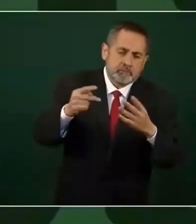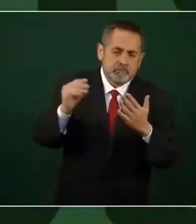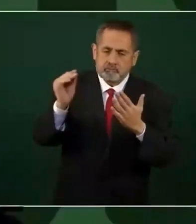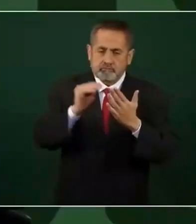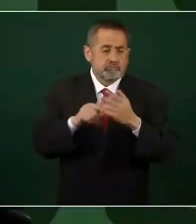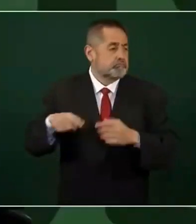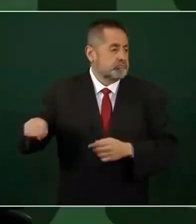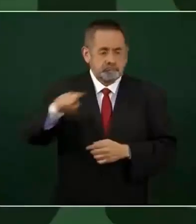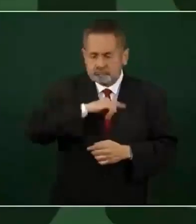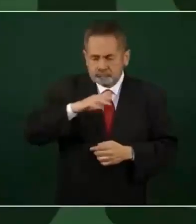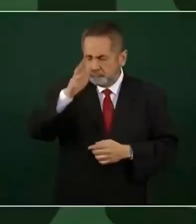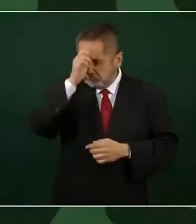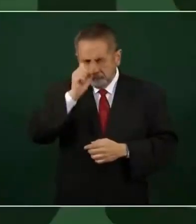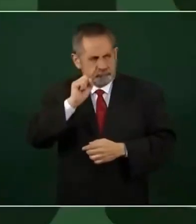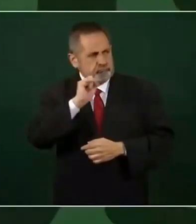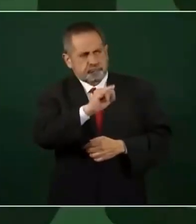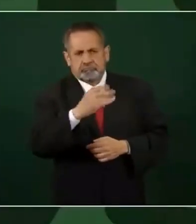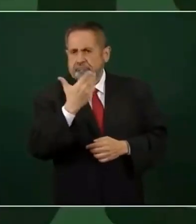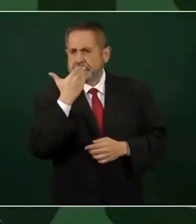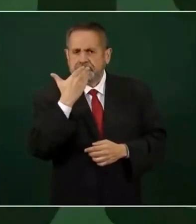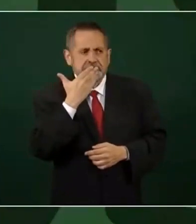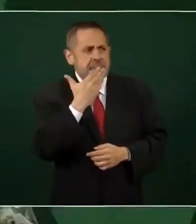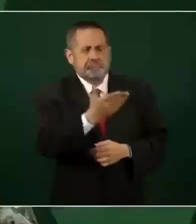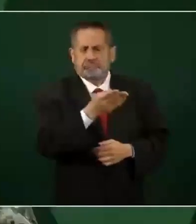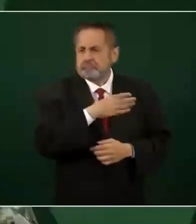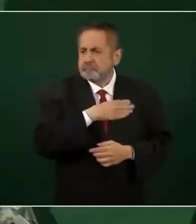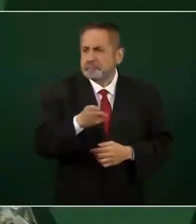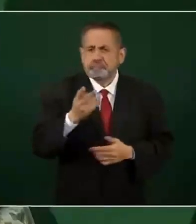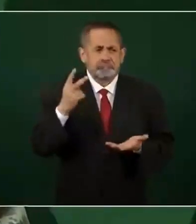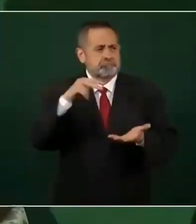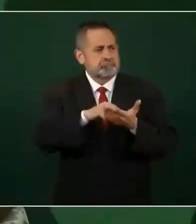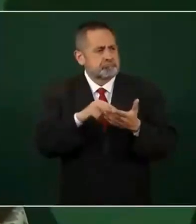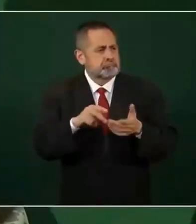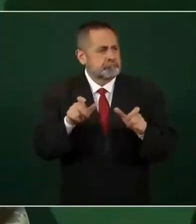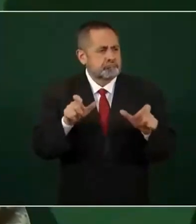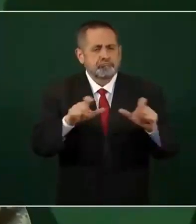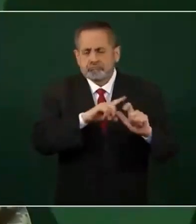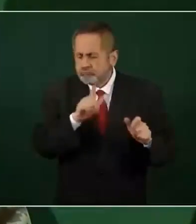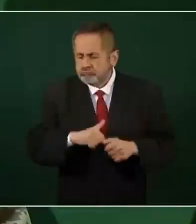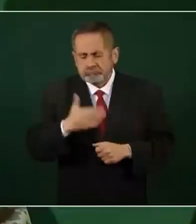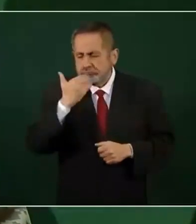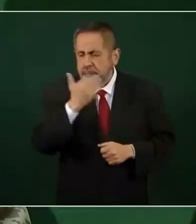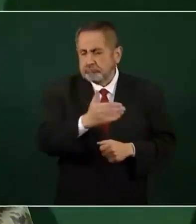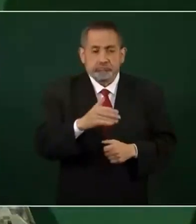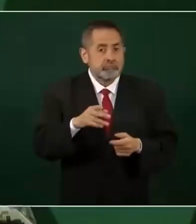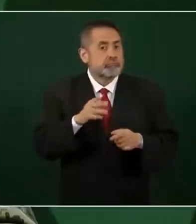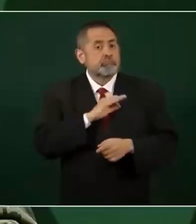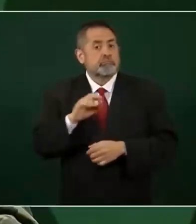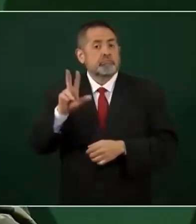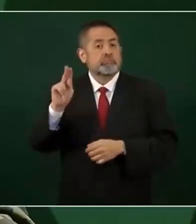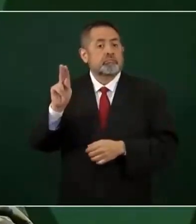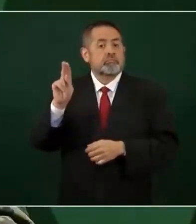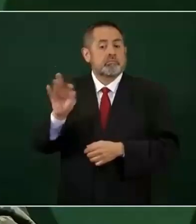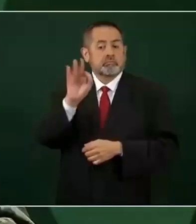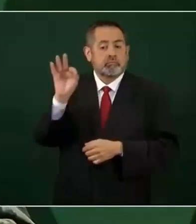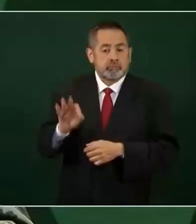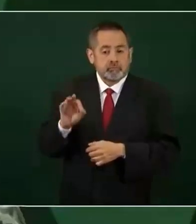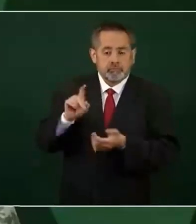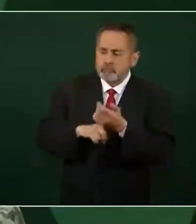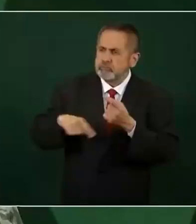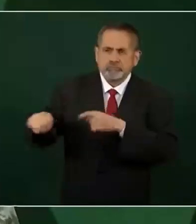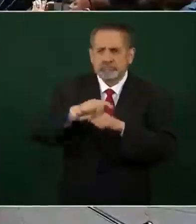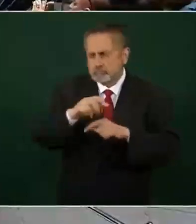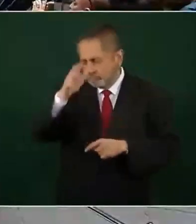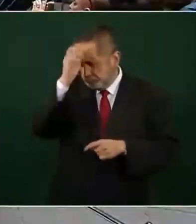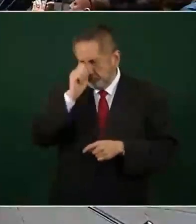todos estaban de acuerdo, casi el 80% de que estaban de acuerdo en que la Guardia